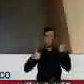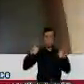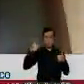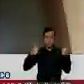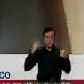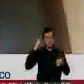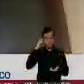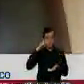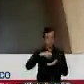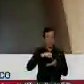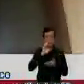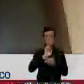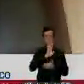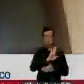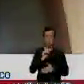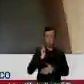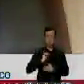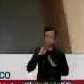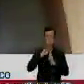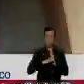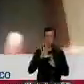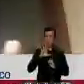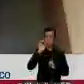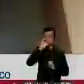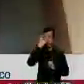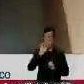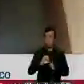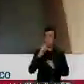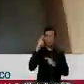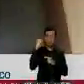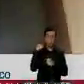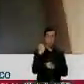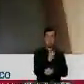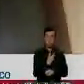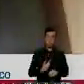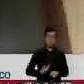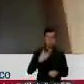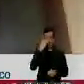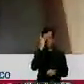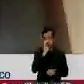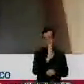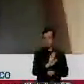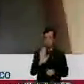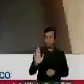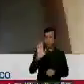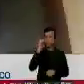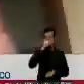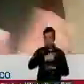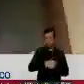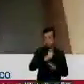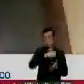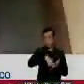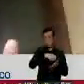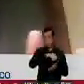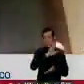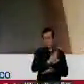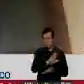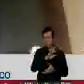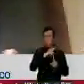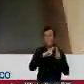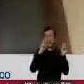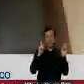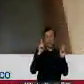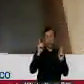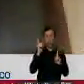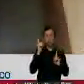del gobierno nacional se bajen el salario del 50%, esto es potestad ya del Ejecutivo y puede hacérselo a través de un decreto. Estos aportes